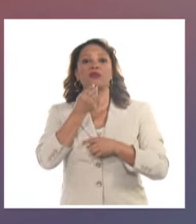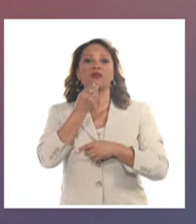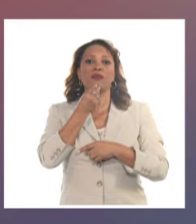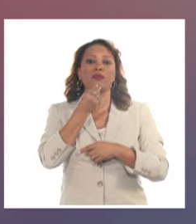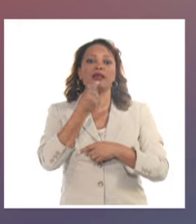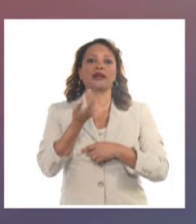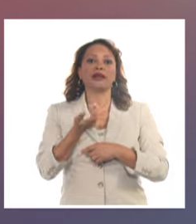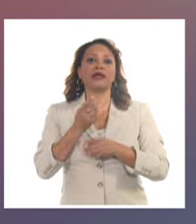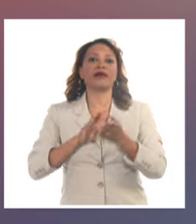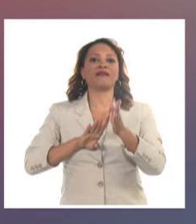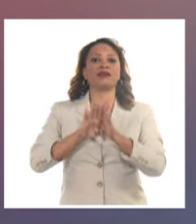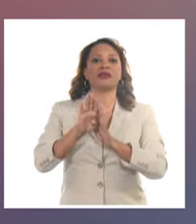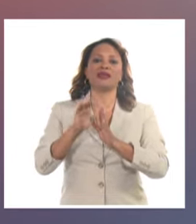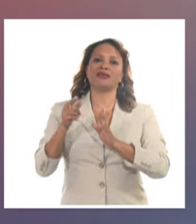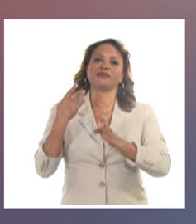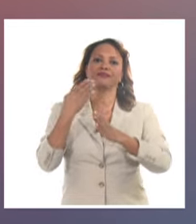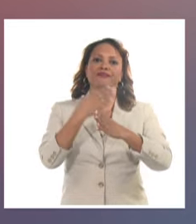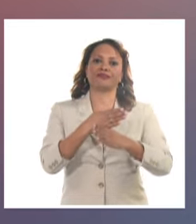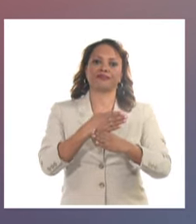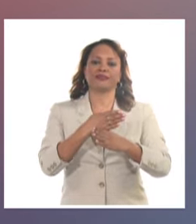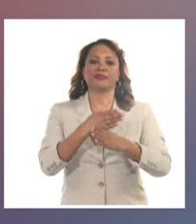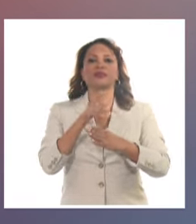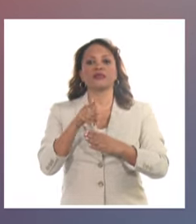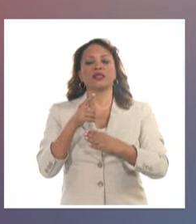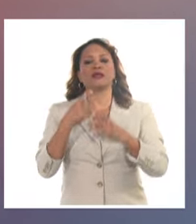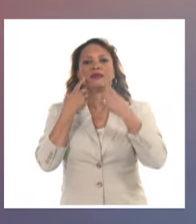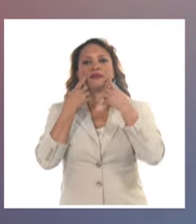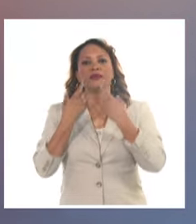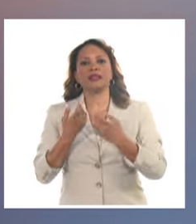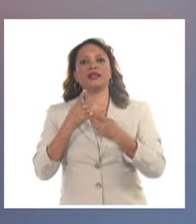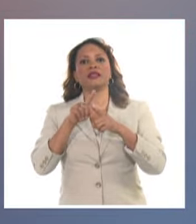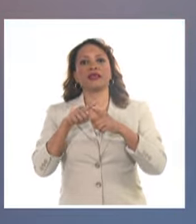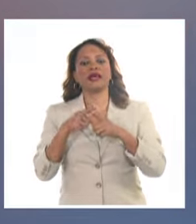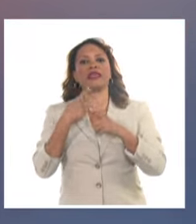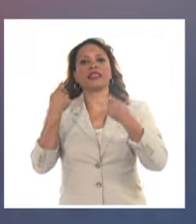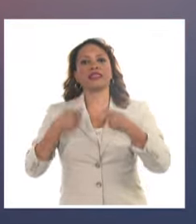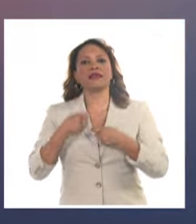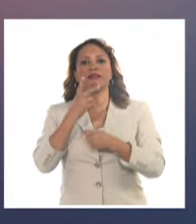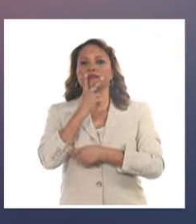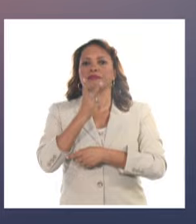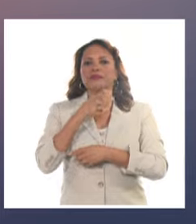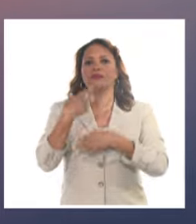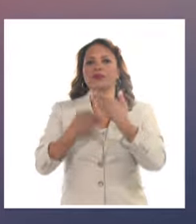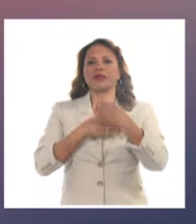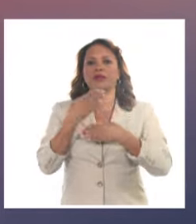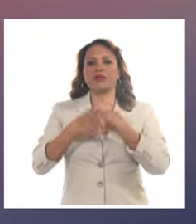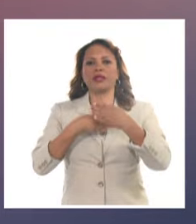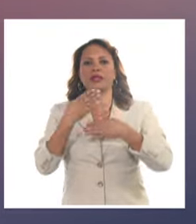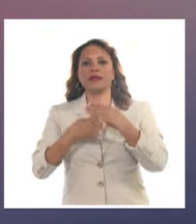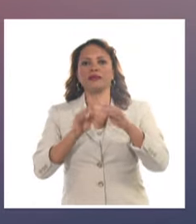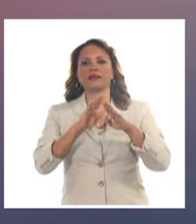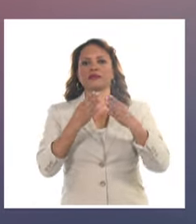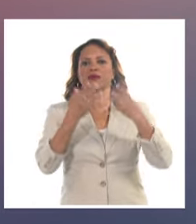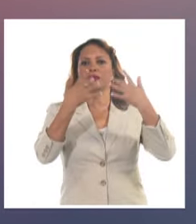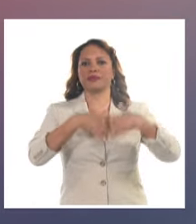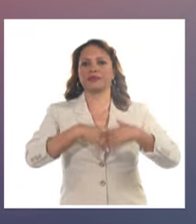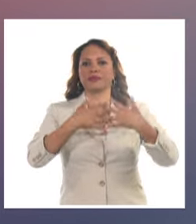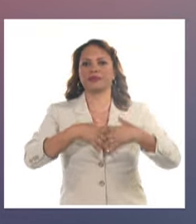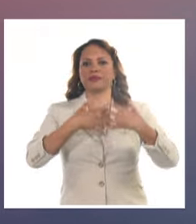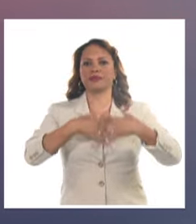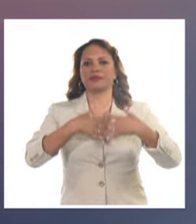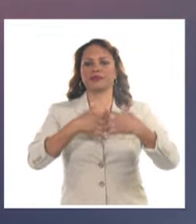o hacer avanzar a la empresa Estatal socialista están entre los problemas que inciden en el decrecimiento productivo en esa